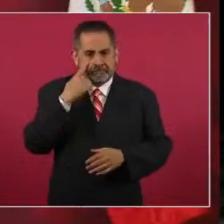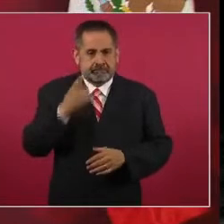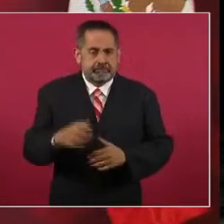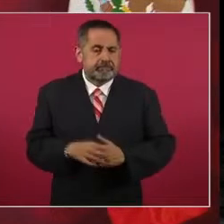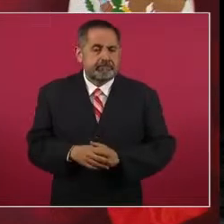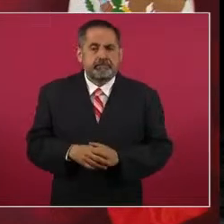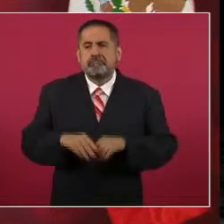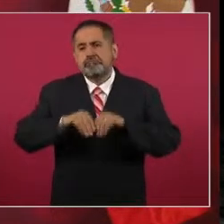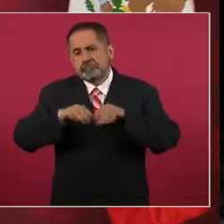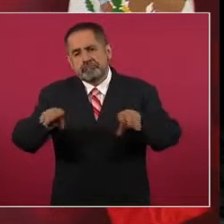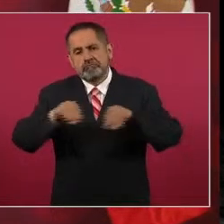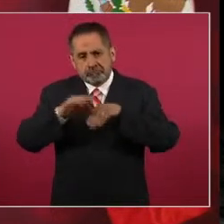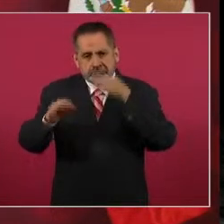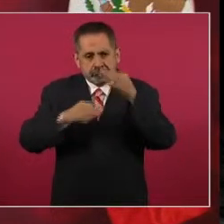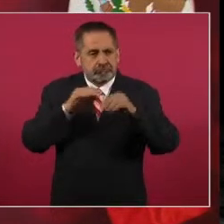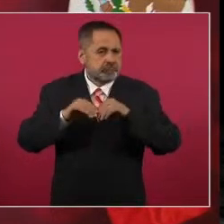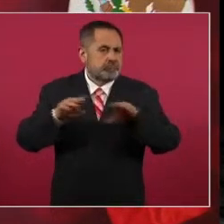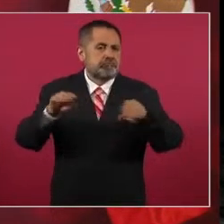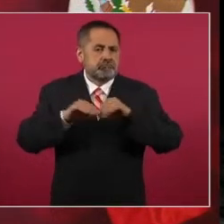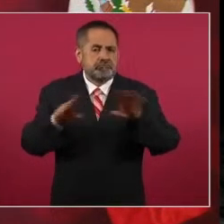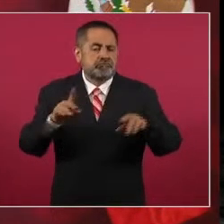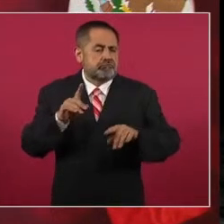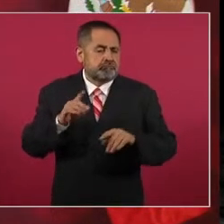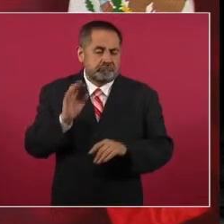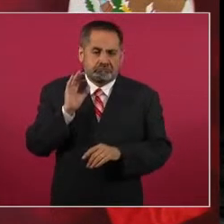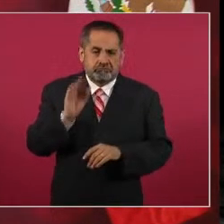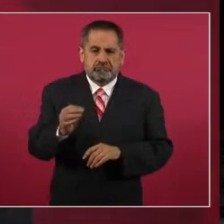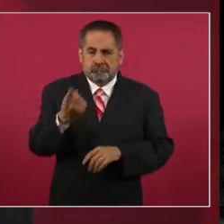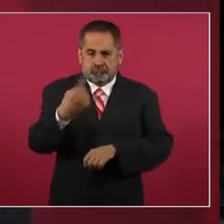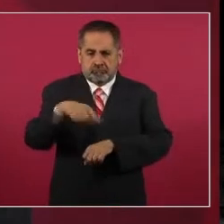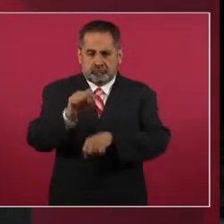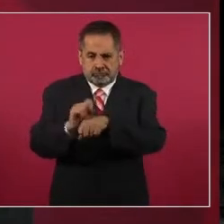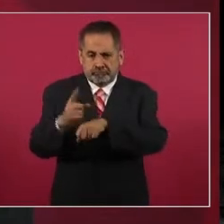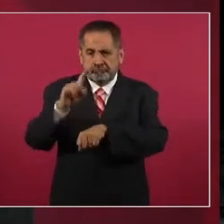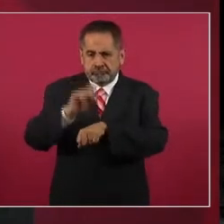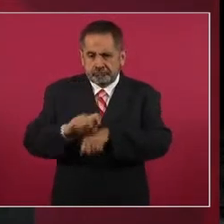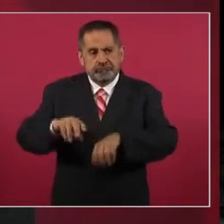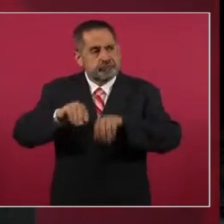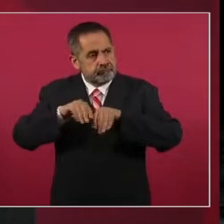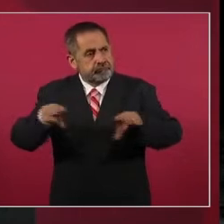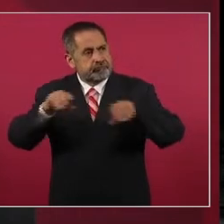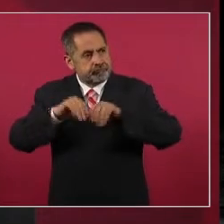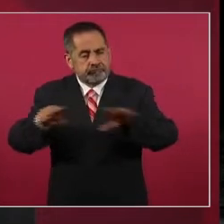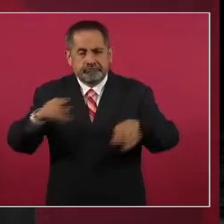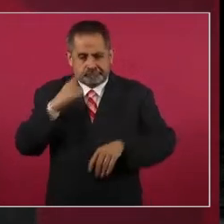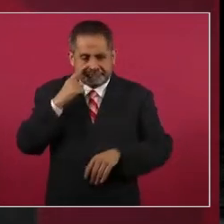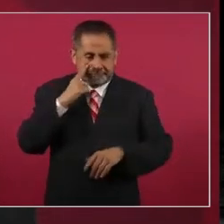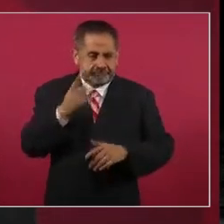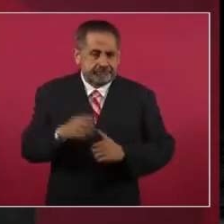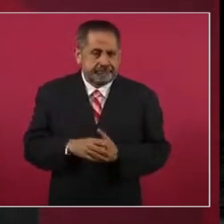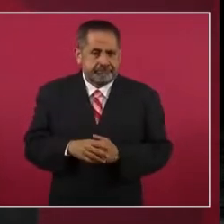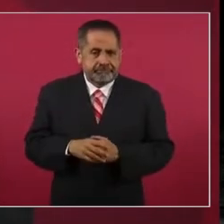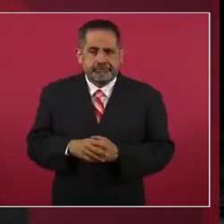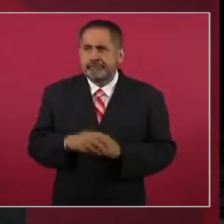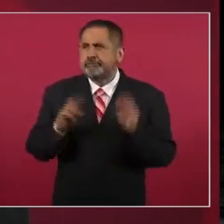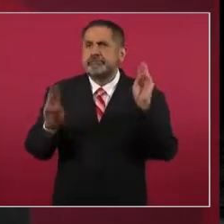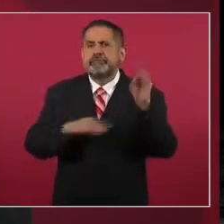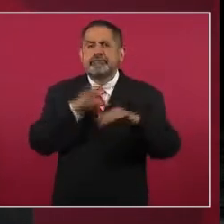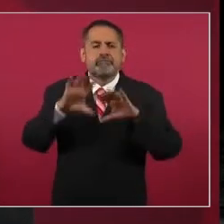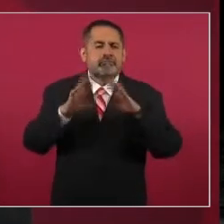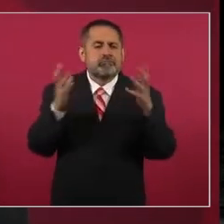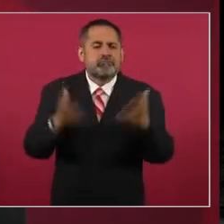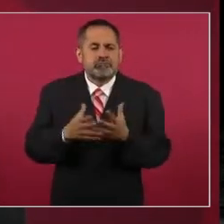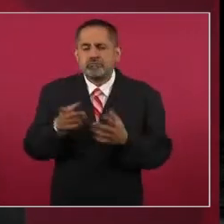y se da a conocer los datos cada semana de cómo andamos